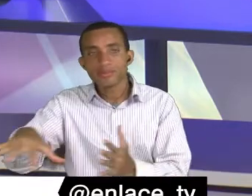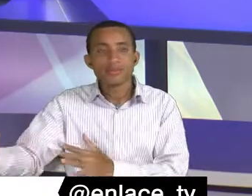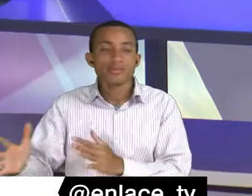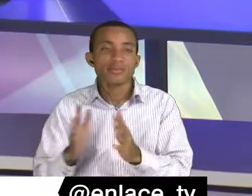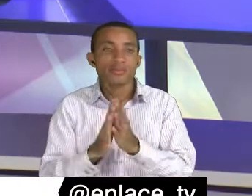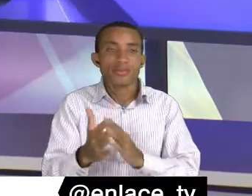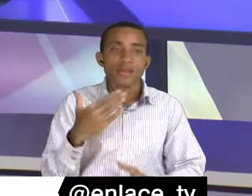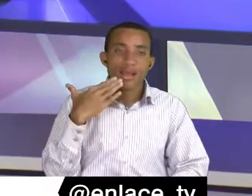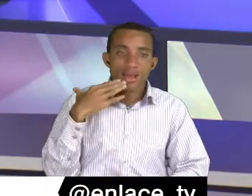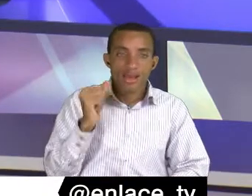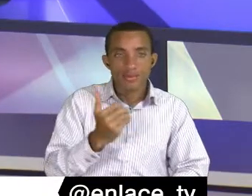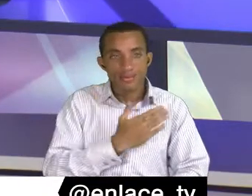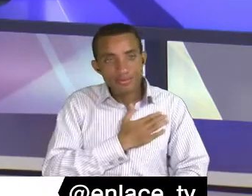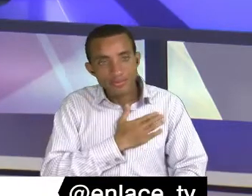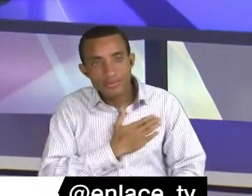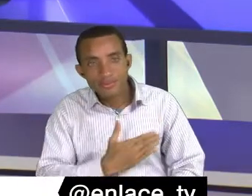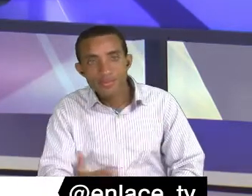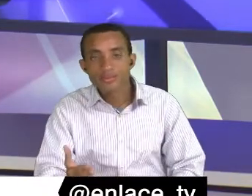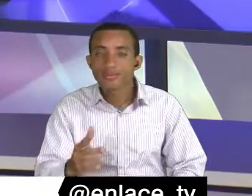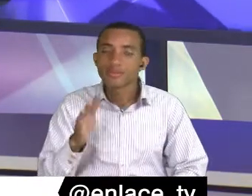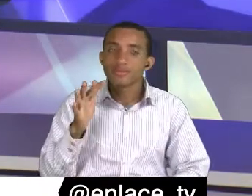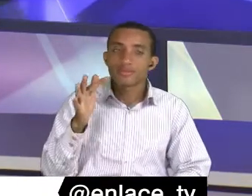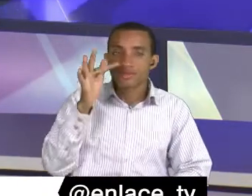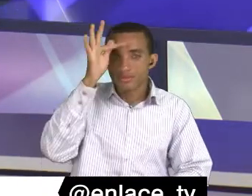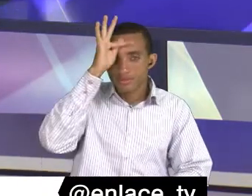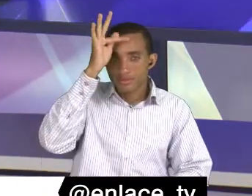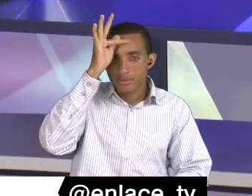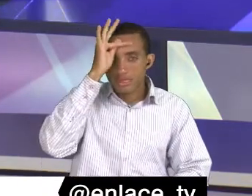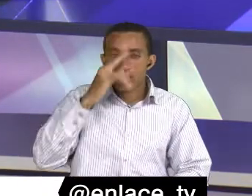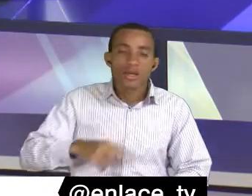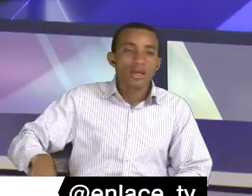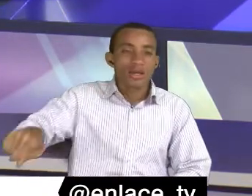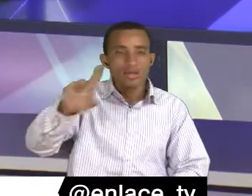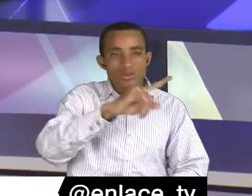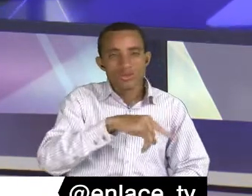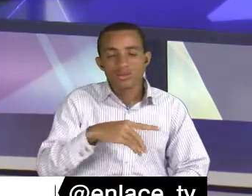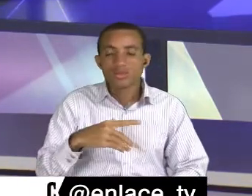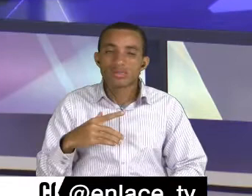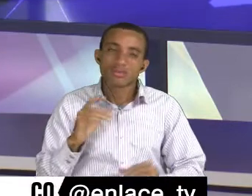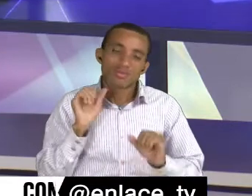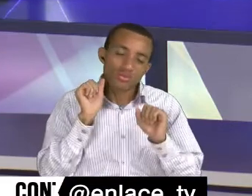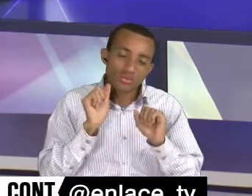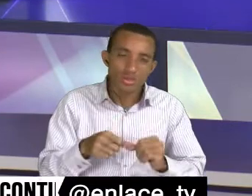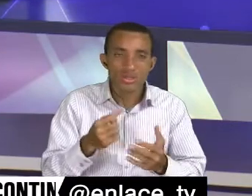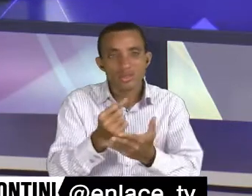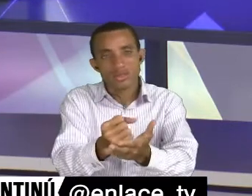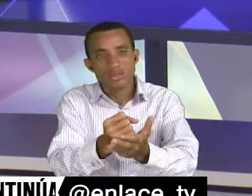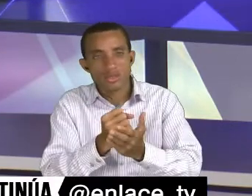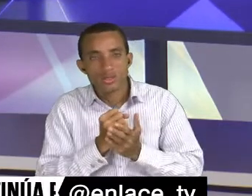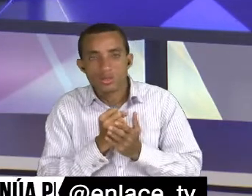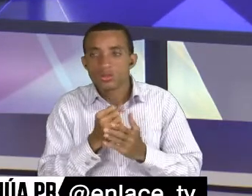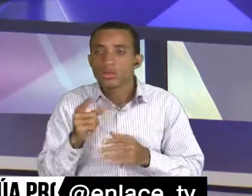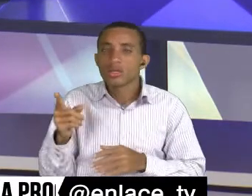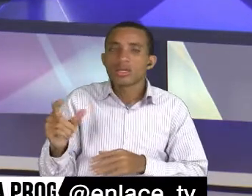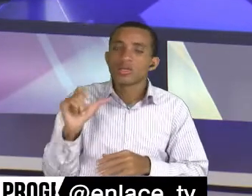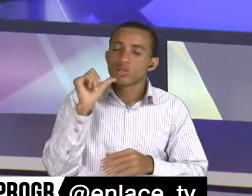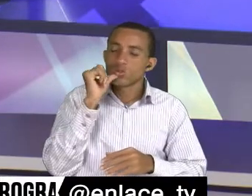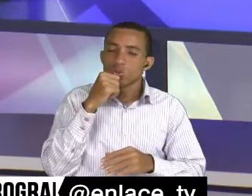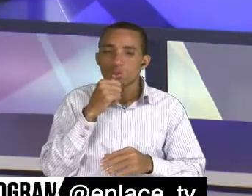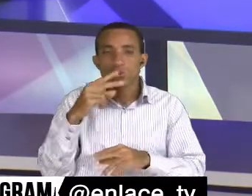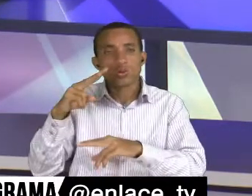del Magdalena Medio acuden a los corazones de los barranqueños para que atiendan este llamado y puedan recolectar ayudas para los pacientes de escasos